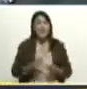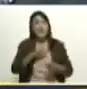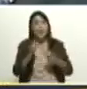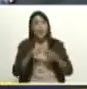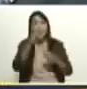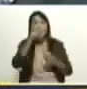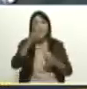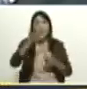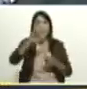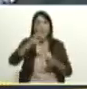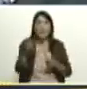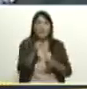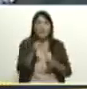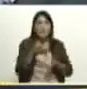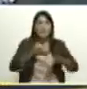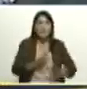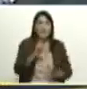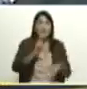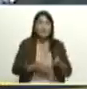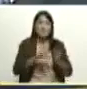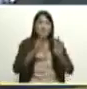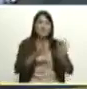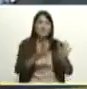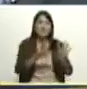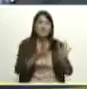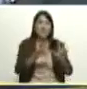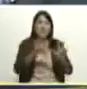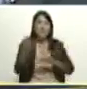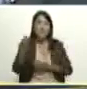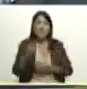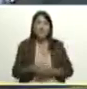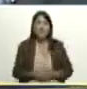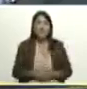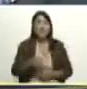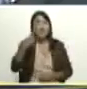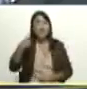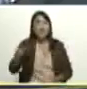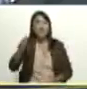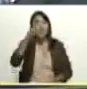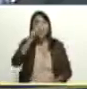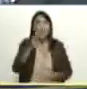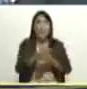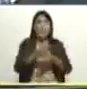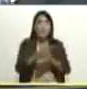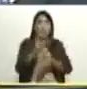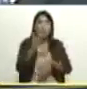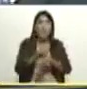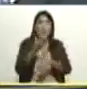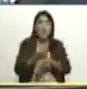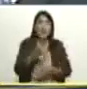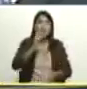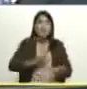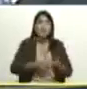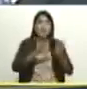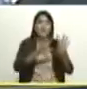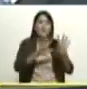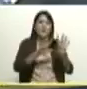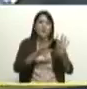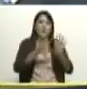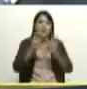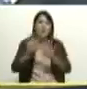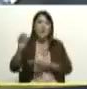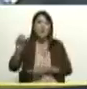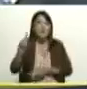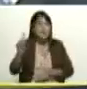Marcano es de los 80. ¿Ah? Ernesto Luna de los 90, gobernador de Monaga. ¿Ah?